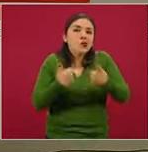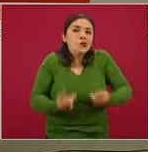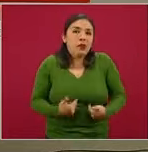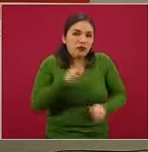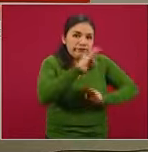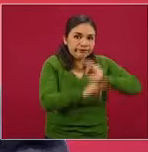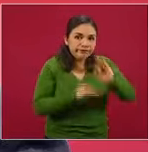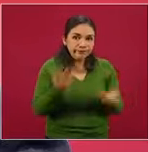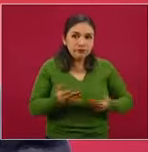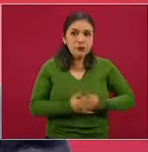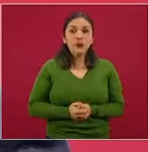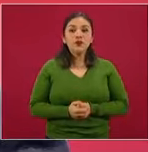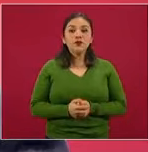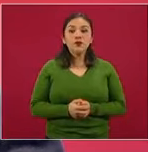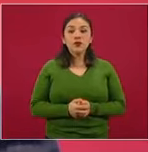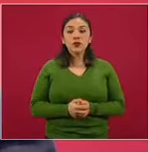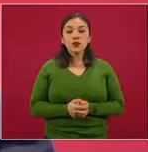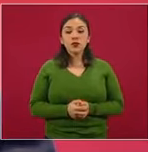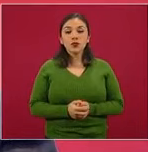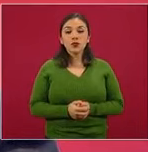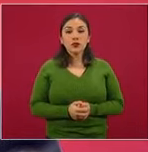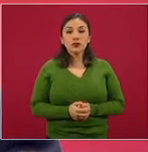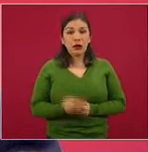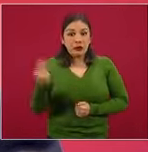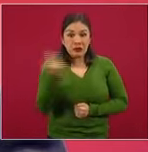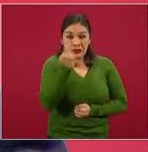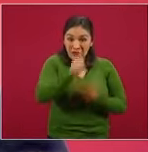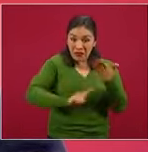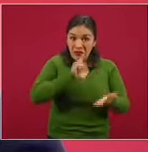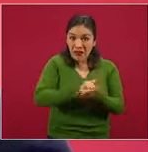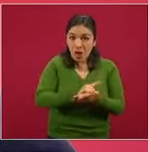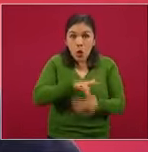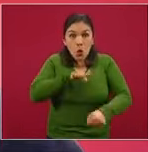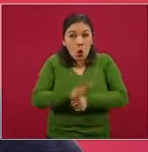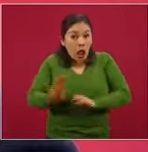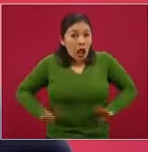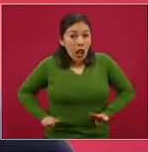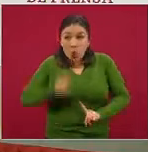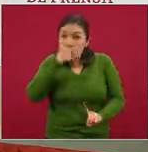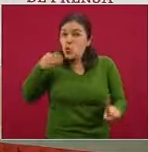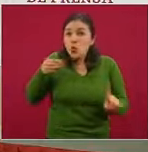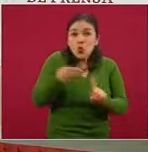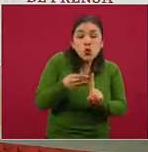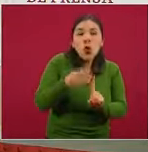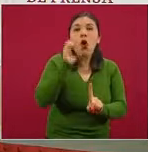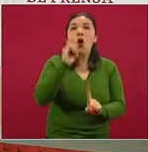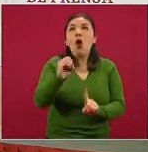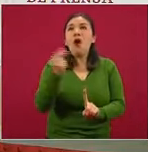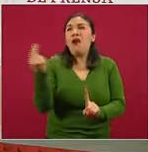humanos. No se necesitan leyes específicas, no se necesitan